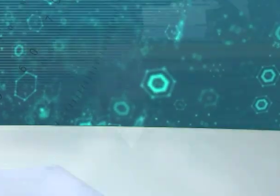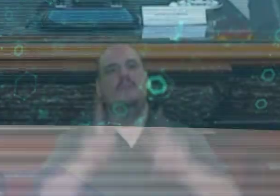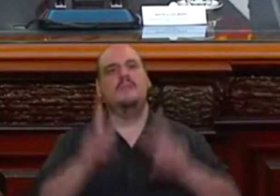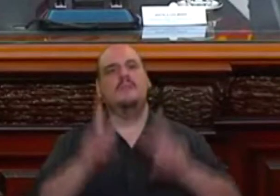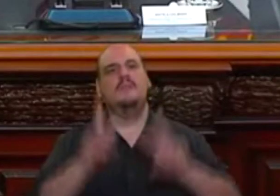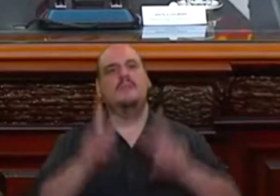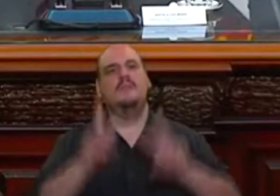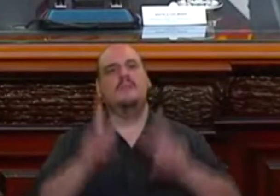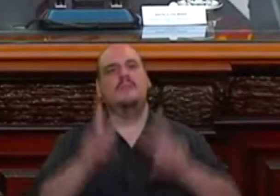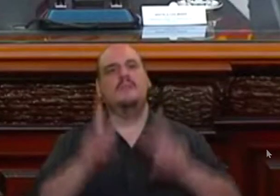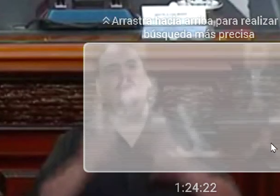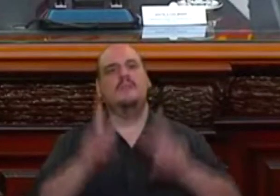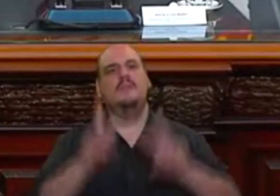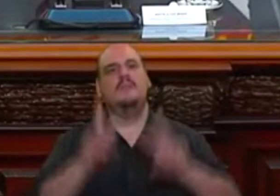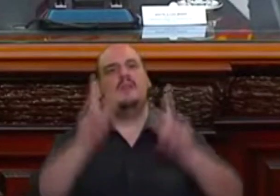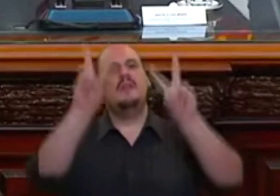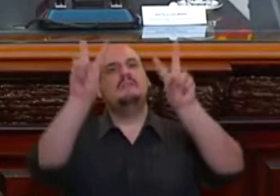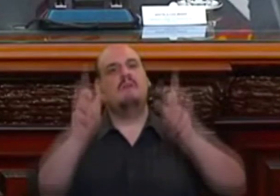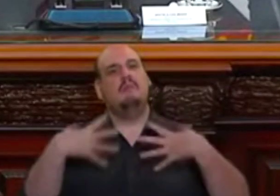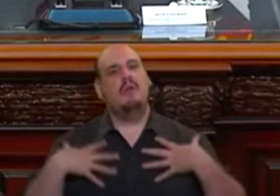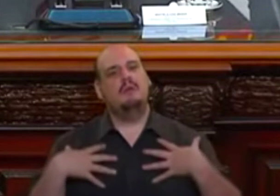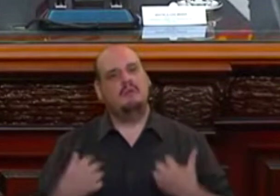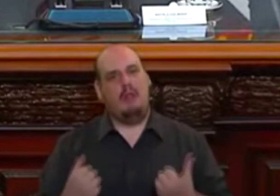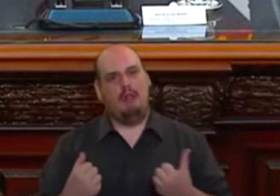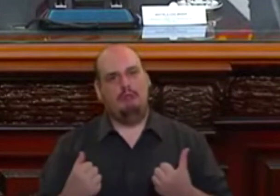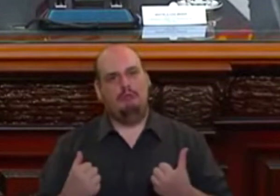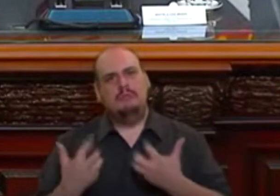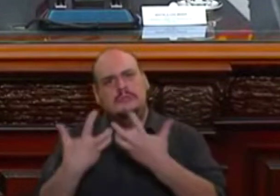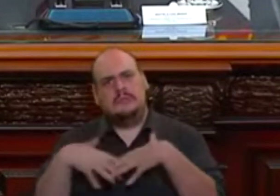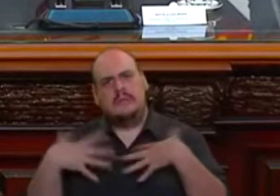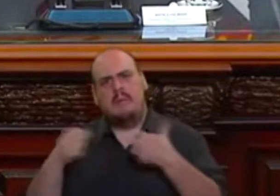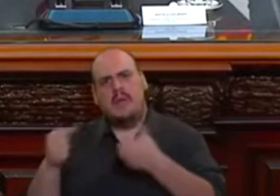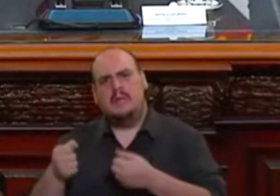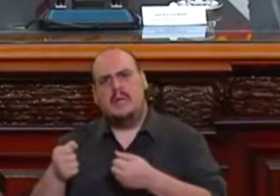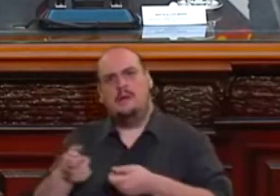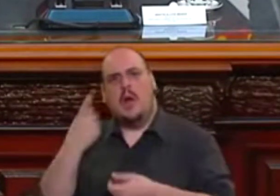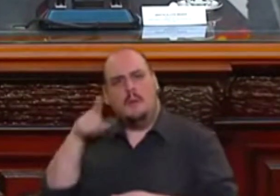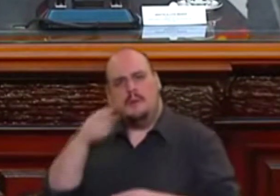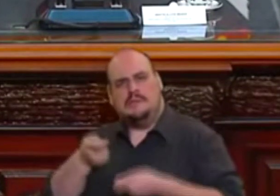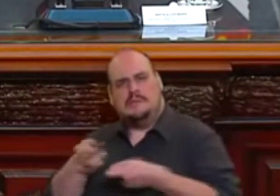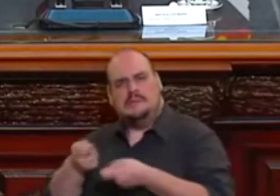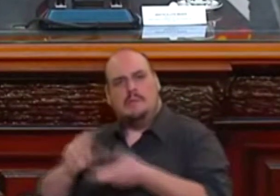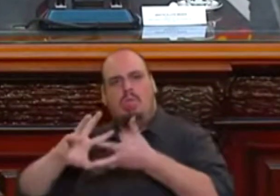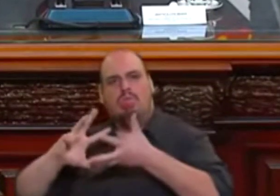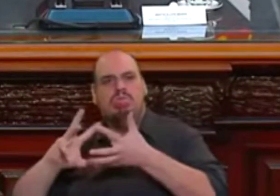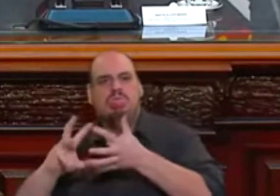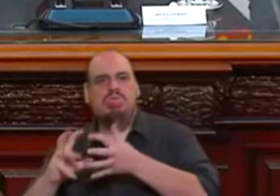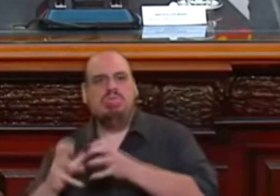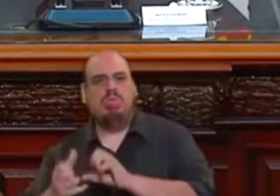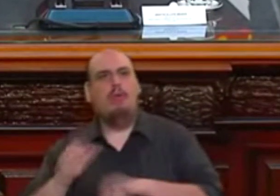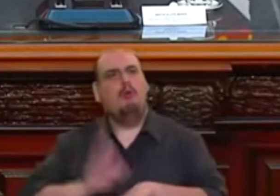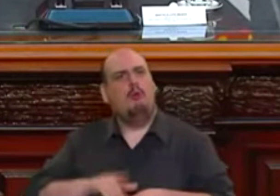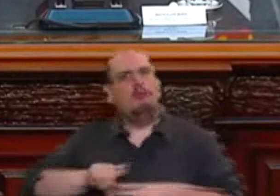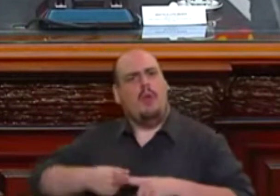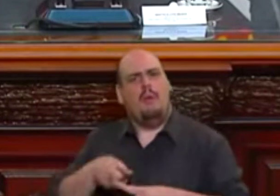avaló los dichos de José Luis Espert, el diputado nacional, que llamó a una rebelión